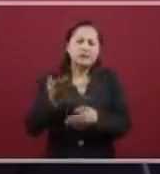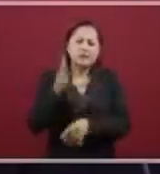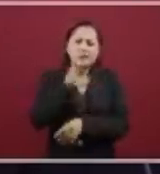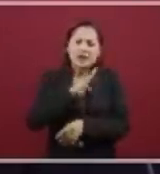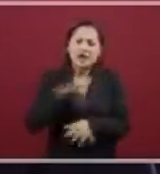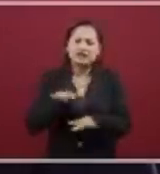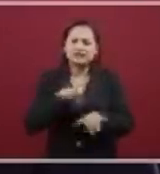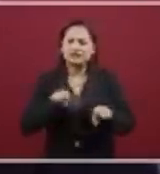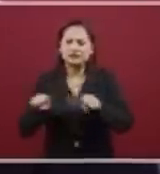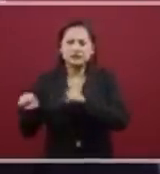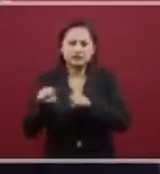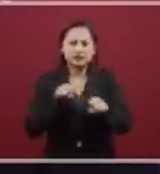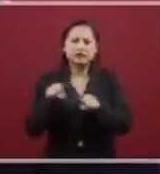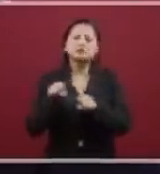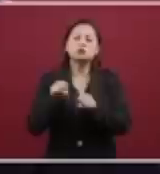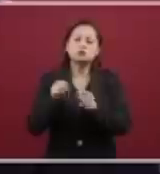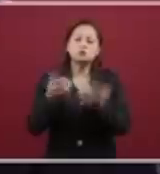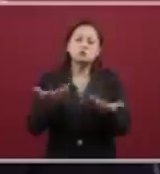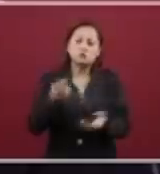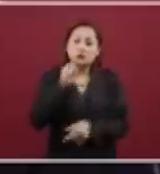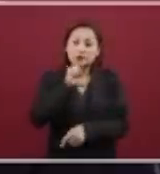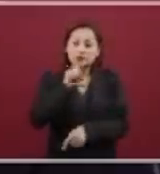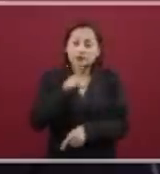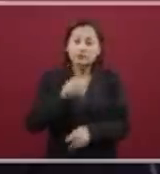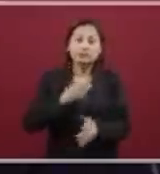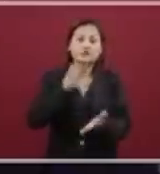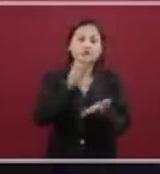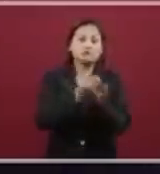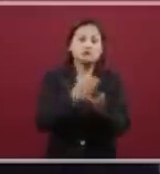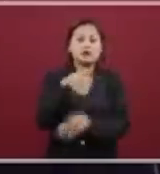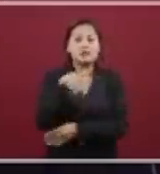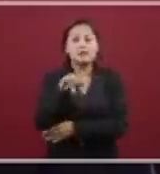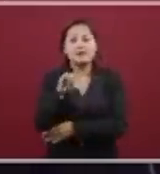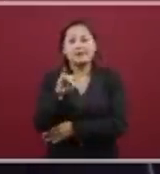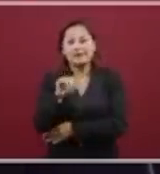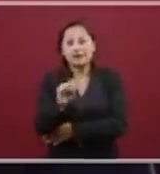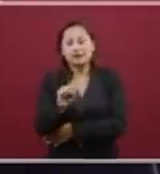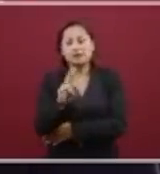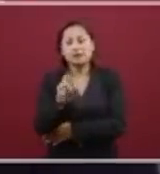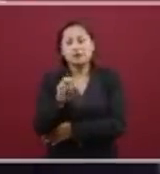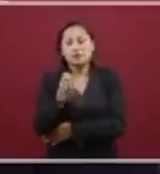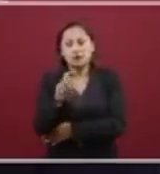matías romero vamos a estar en juchitán